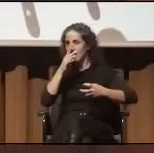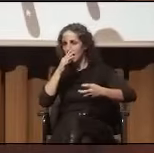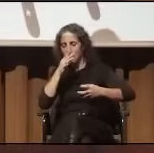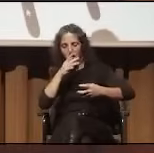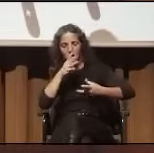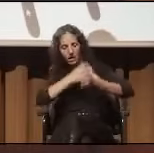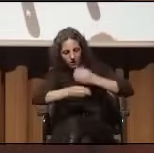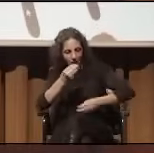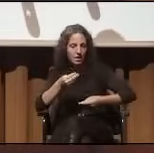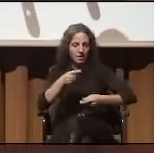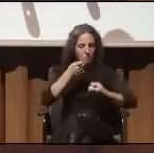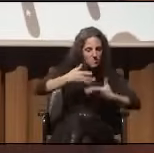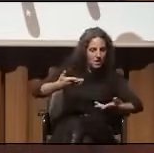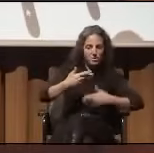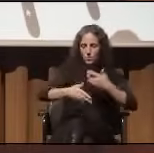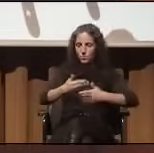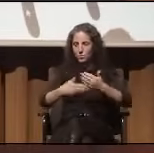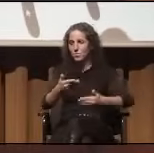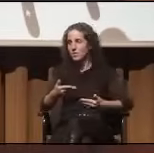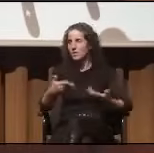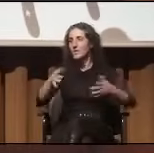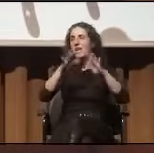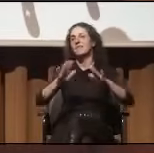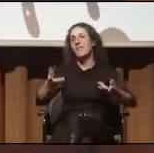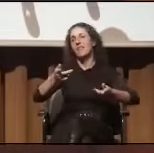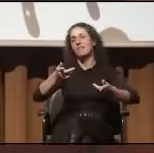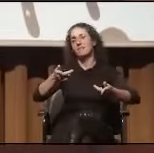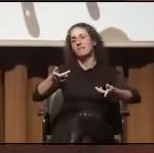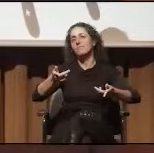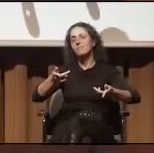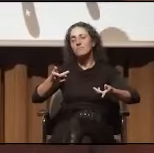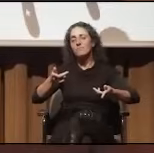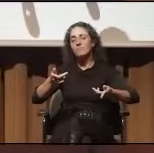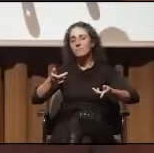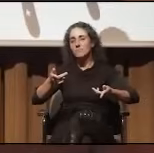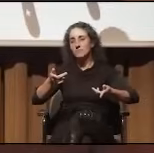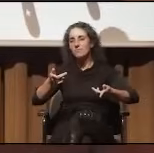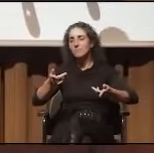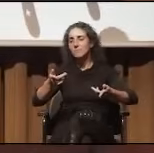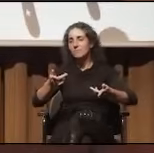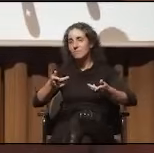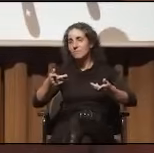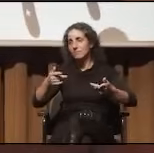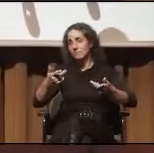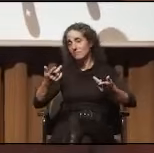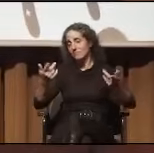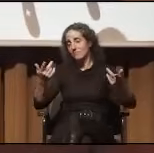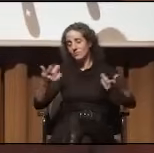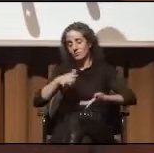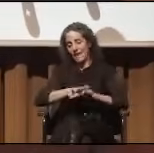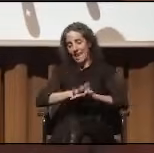bien. Y vas con una paz, con una serenidad que transmites en ese entorno. Pero lo tienes que tener. Si no, no la puedes dar. Para